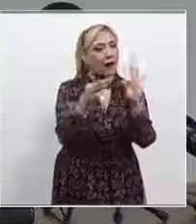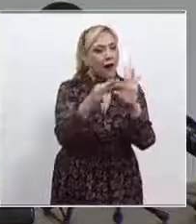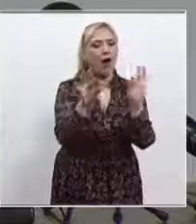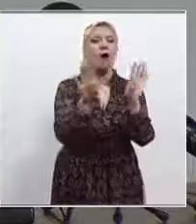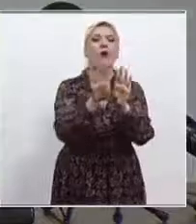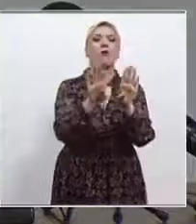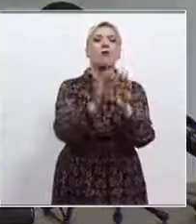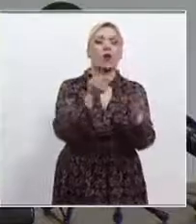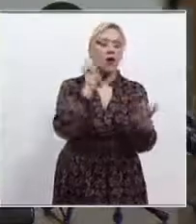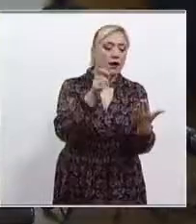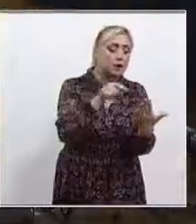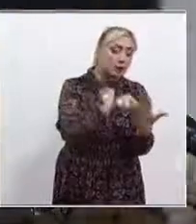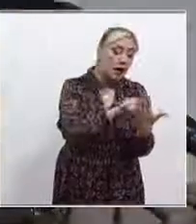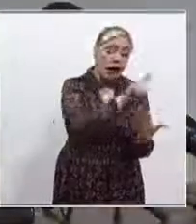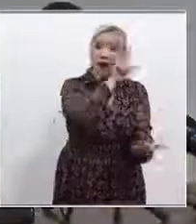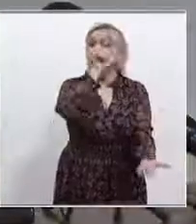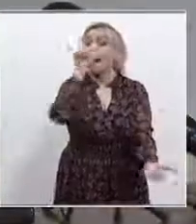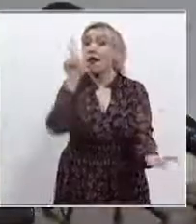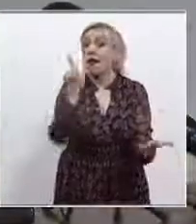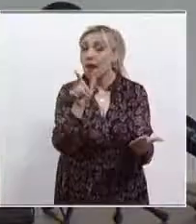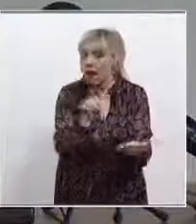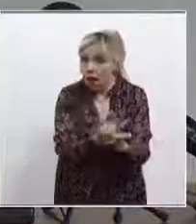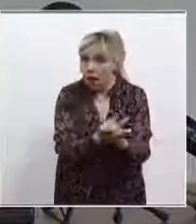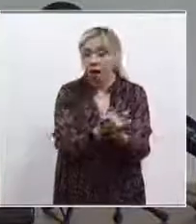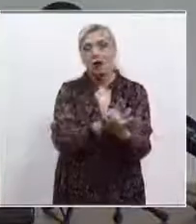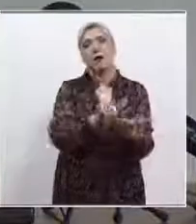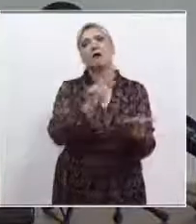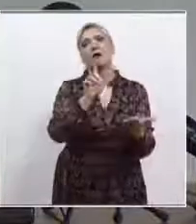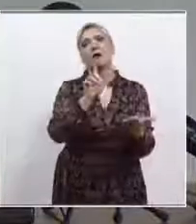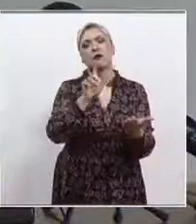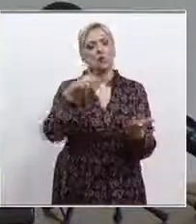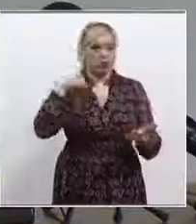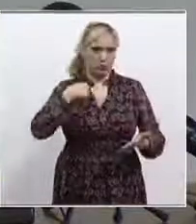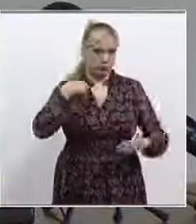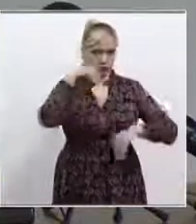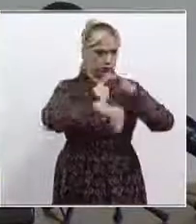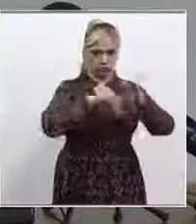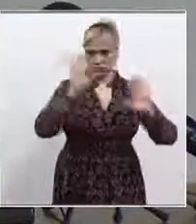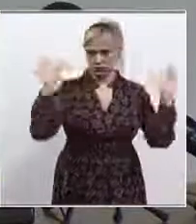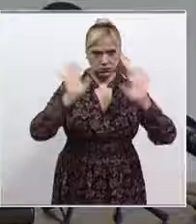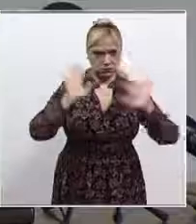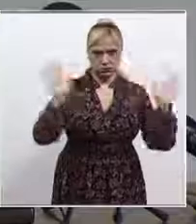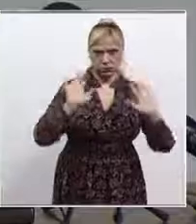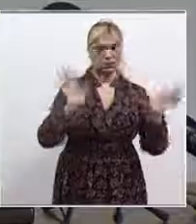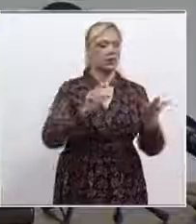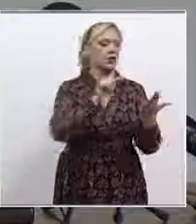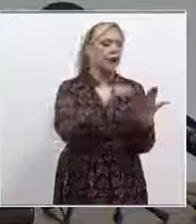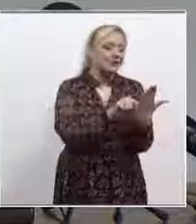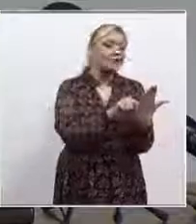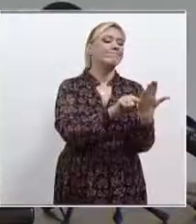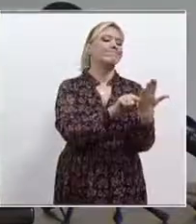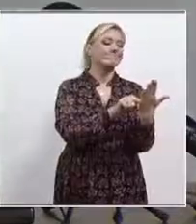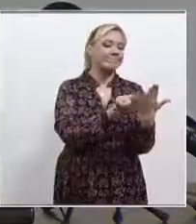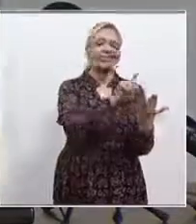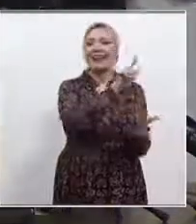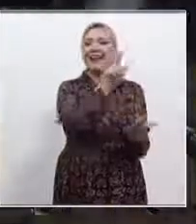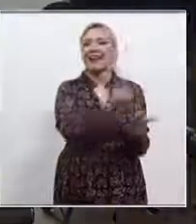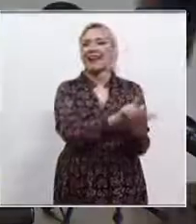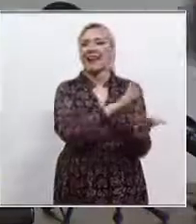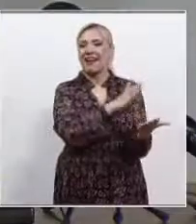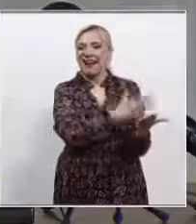orden jurídico, no de legislar, pero sí de expulsar del orden